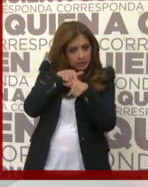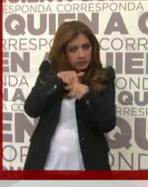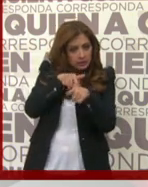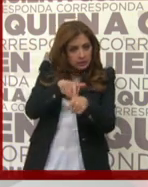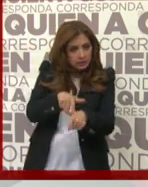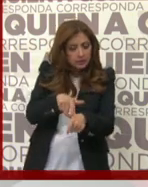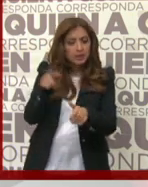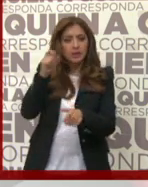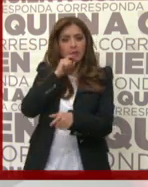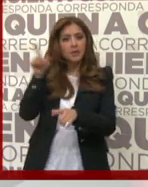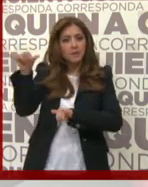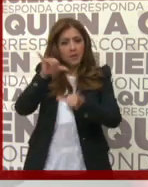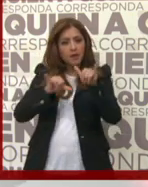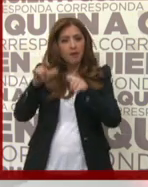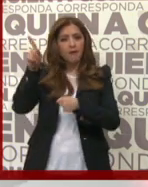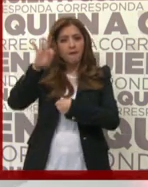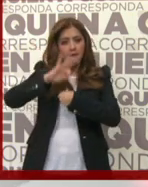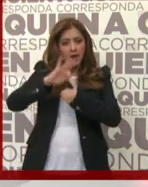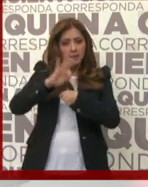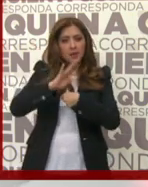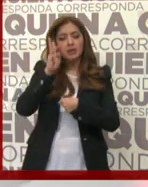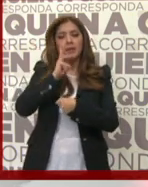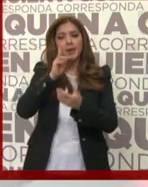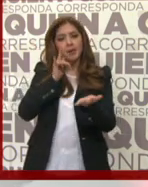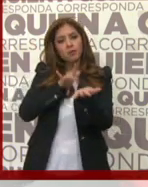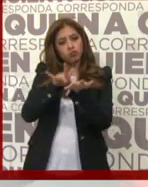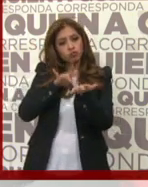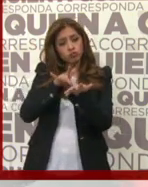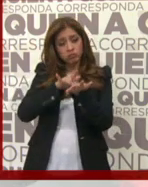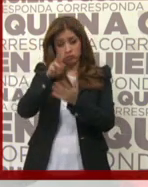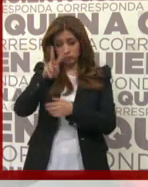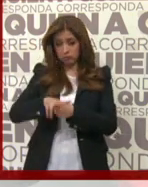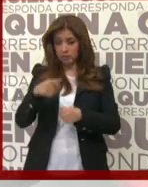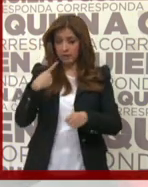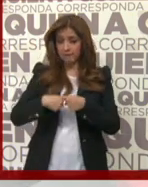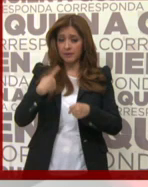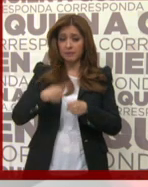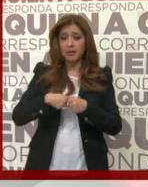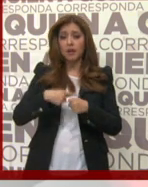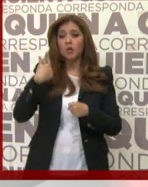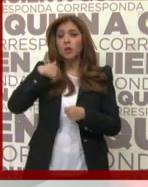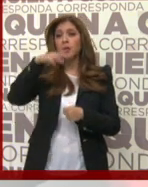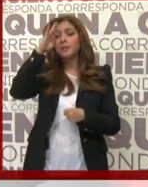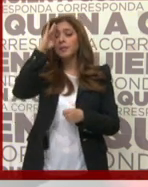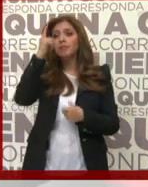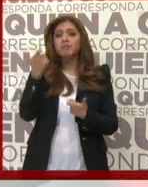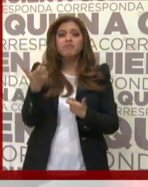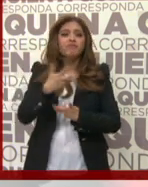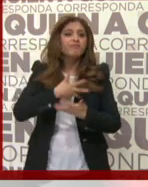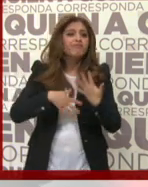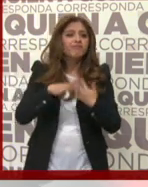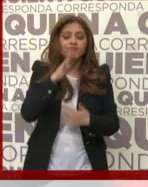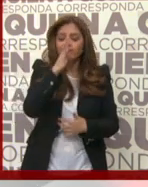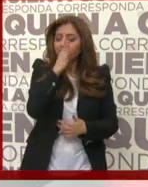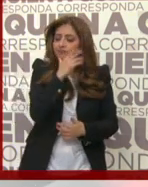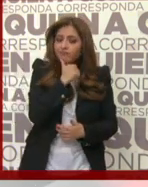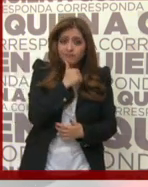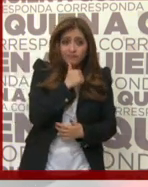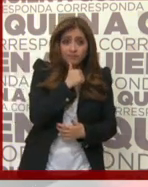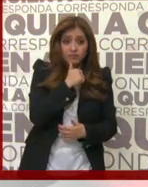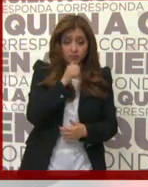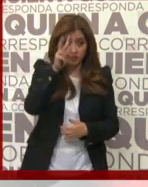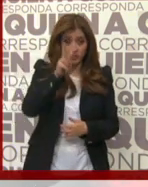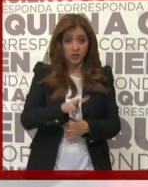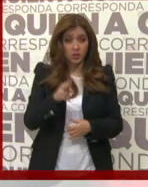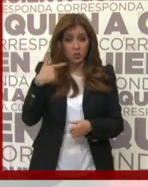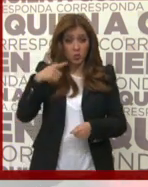y laboratorios, farmacias que nos puedan apoyar, porque... una enfermedad como esta, no hay economía, no hay riqueza que aguante, hay un momento